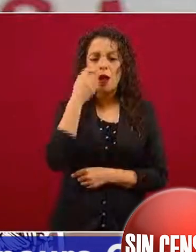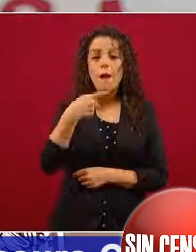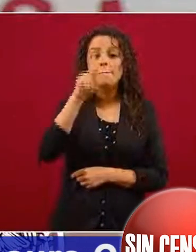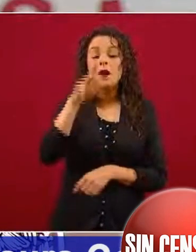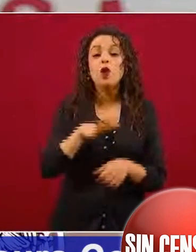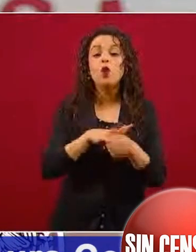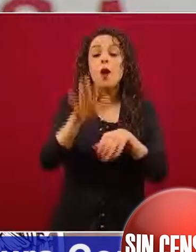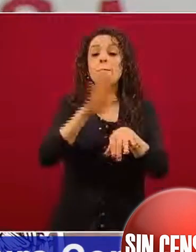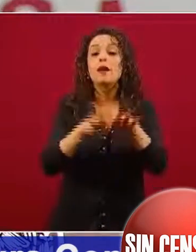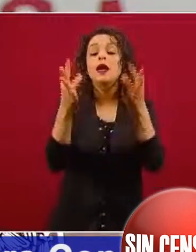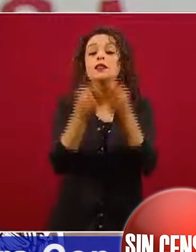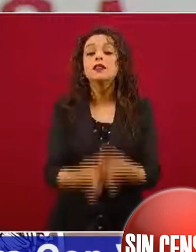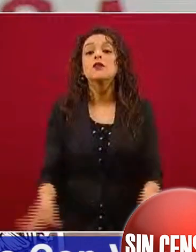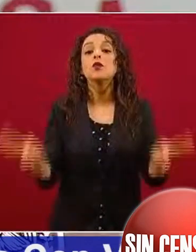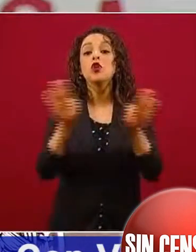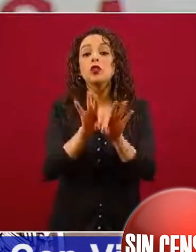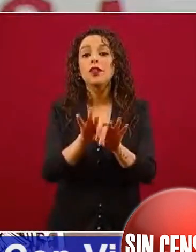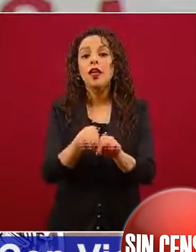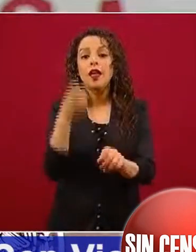Tengo